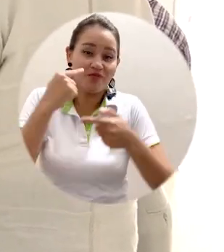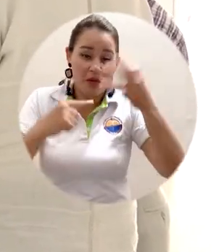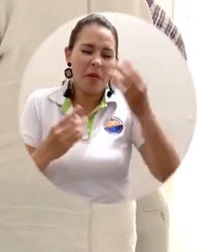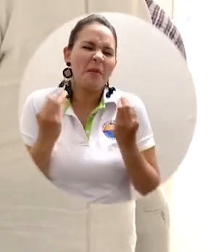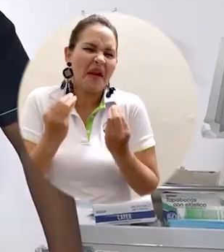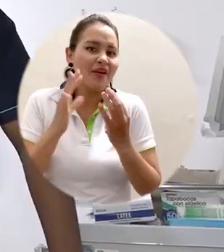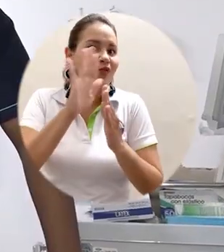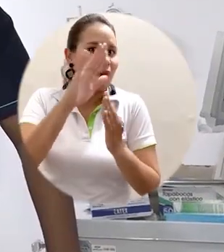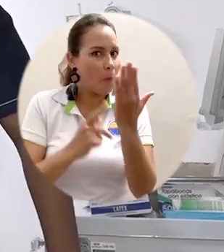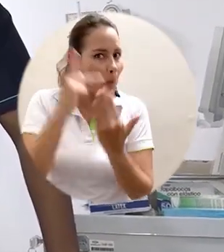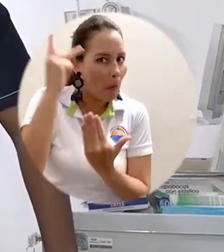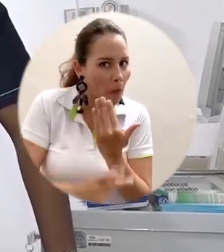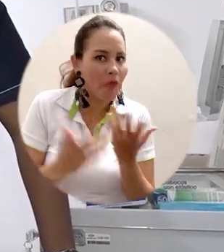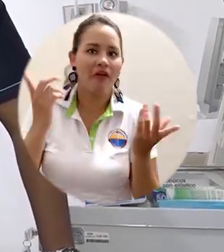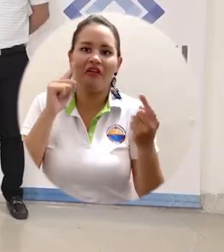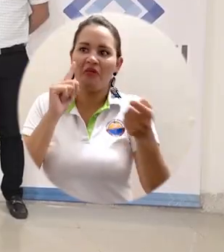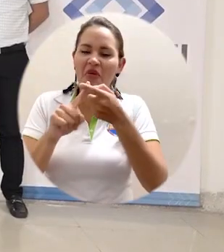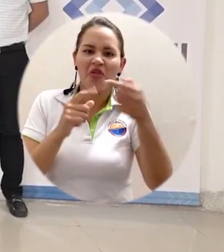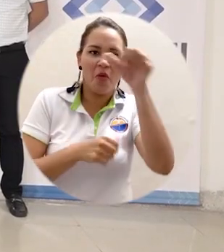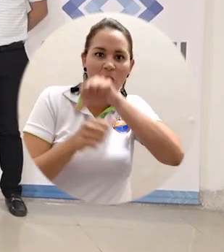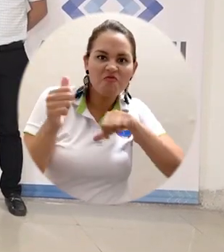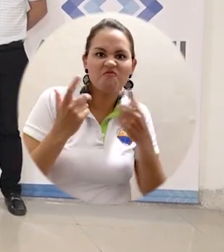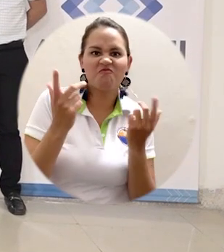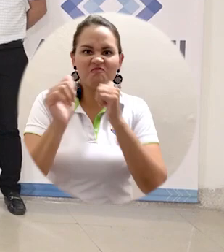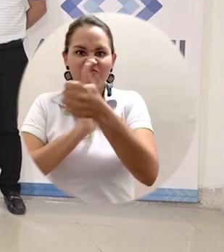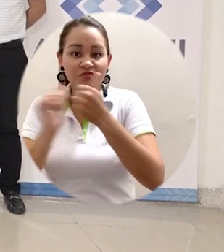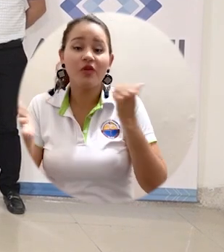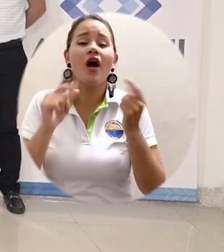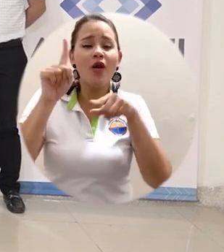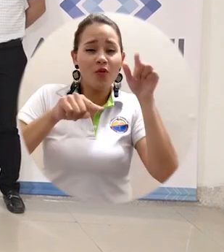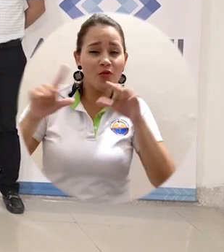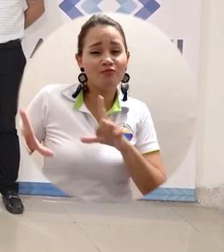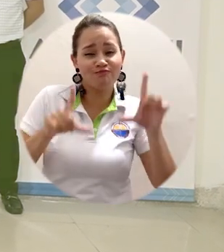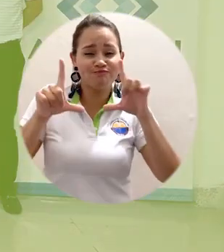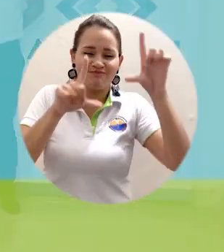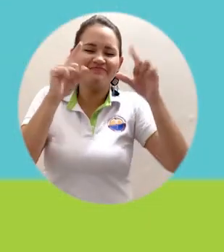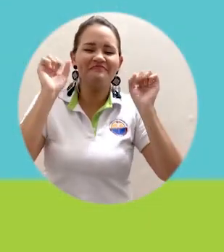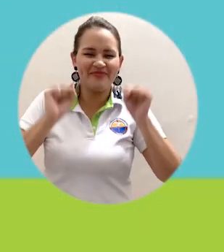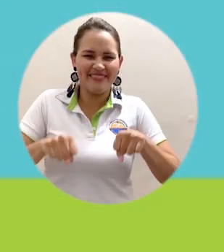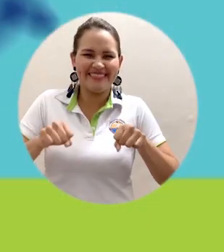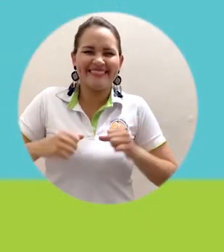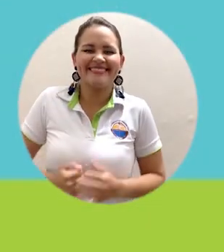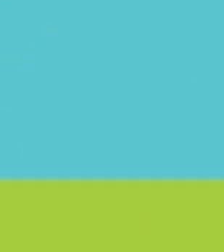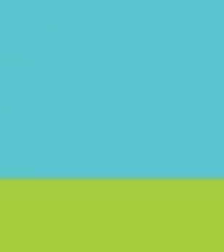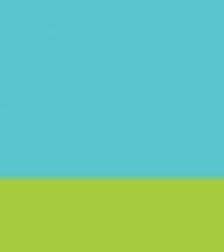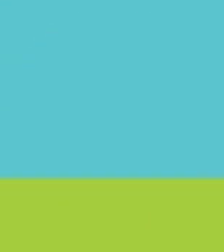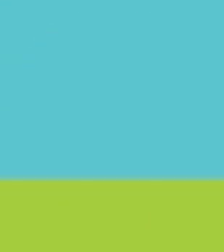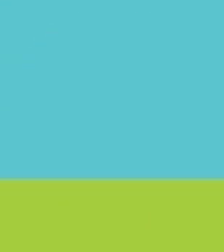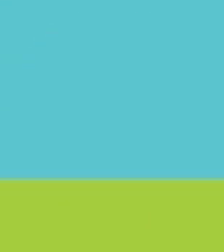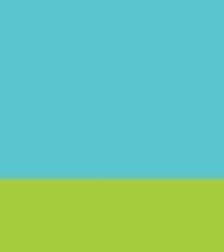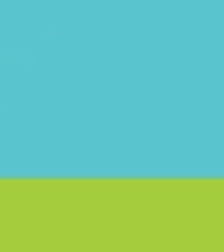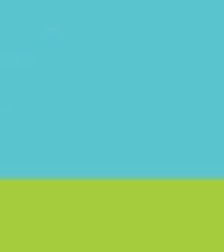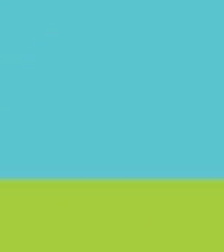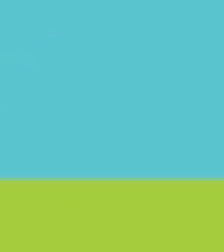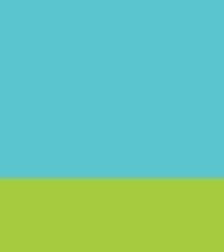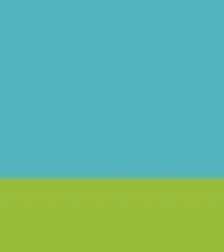ambas instituciones con proyectos de investigación y rotaciones clínicas de programas de pregrado y posgrado.